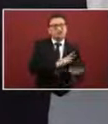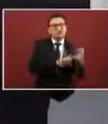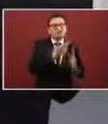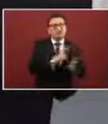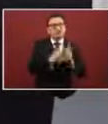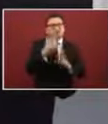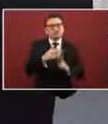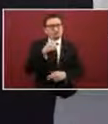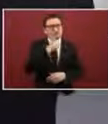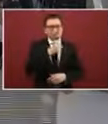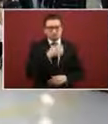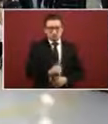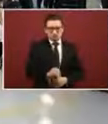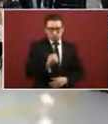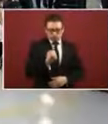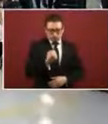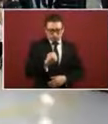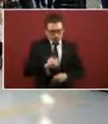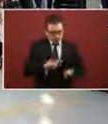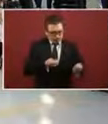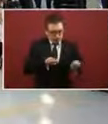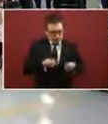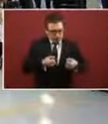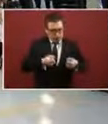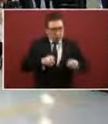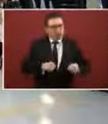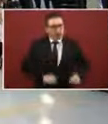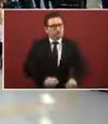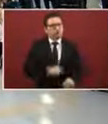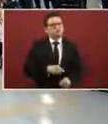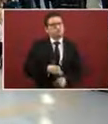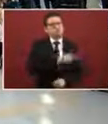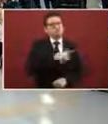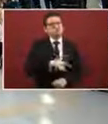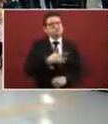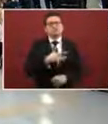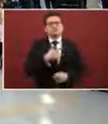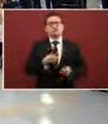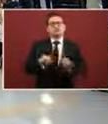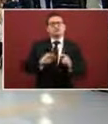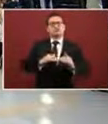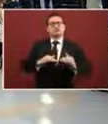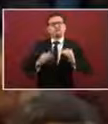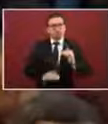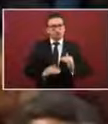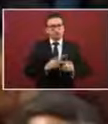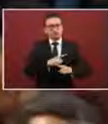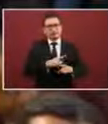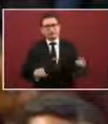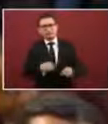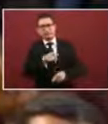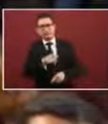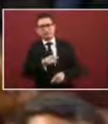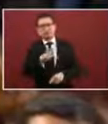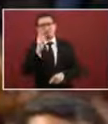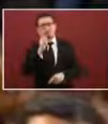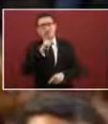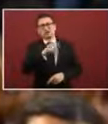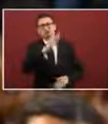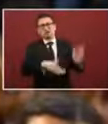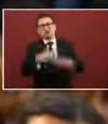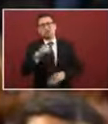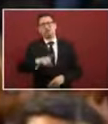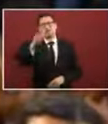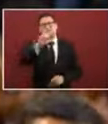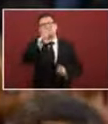fueron con la mano dura de la prepotencia y de la dictadura. Por eso yo le deseo éxito, presidente, que Dios lo